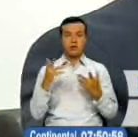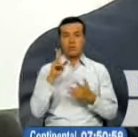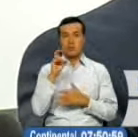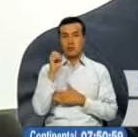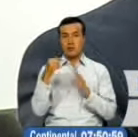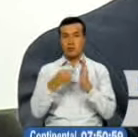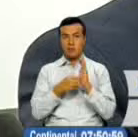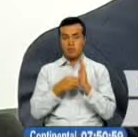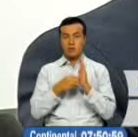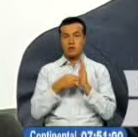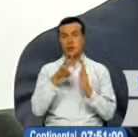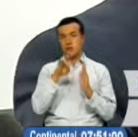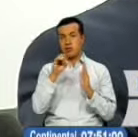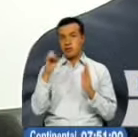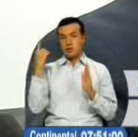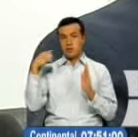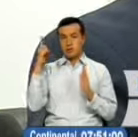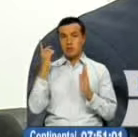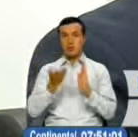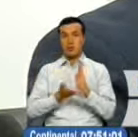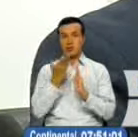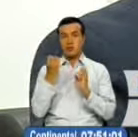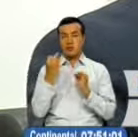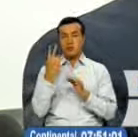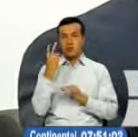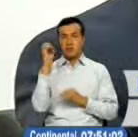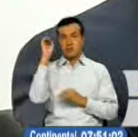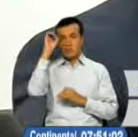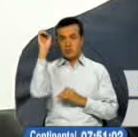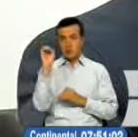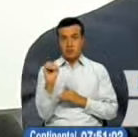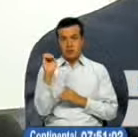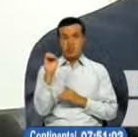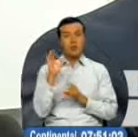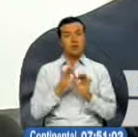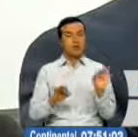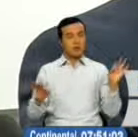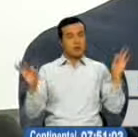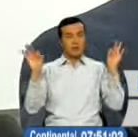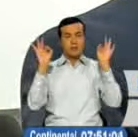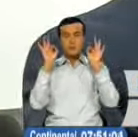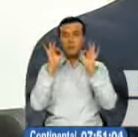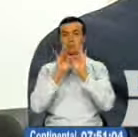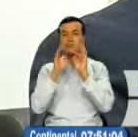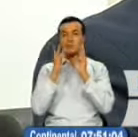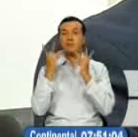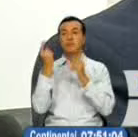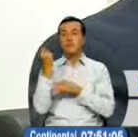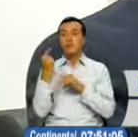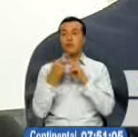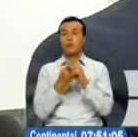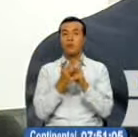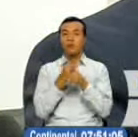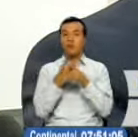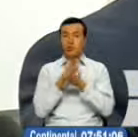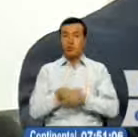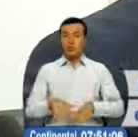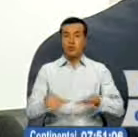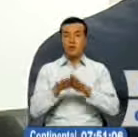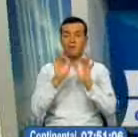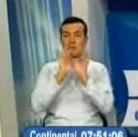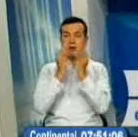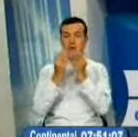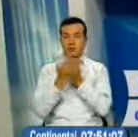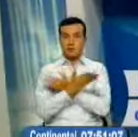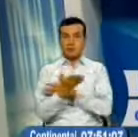20.700 millones. Esto es un crecimiento del 12% en una variable fundamental que es el crédito a las actividades productivas y a las